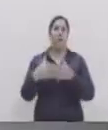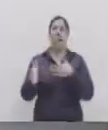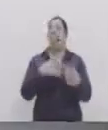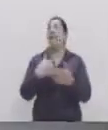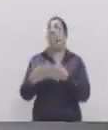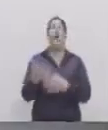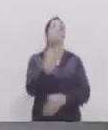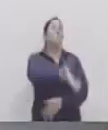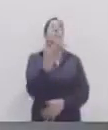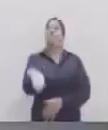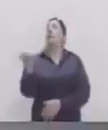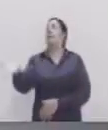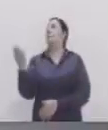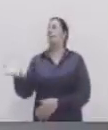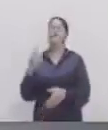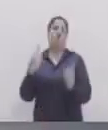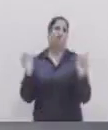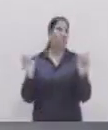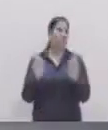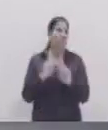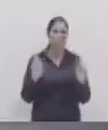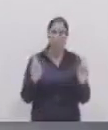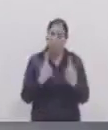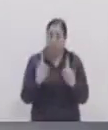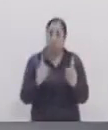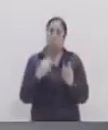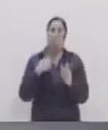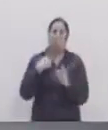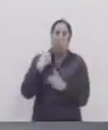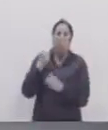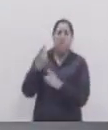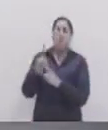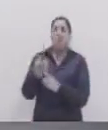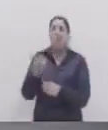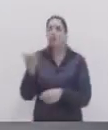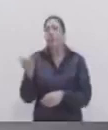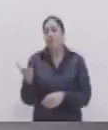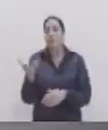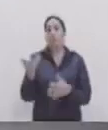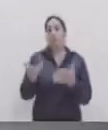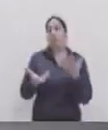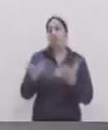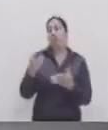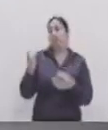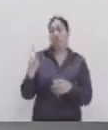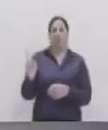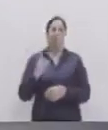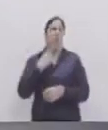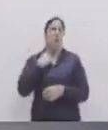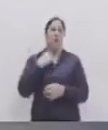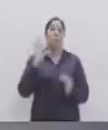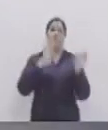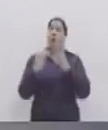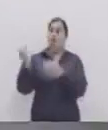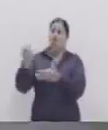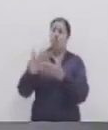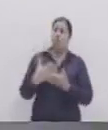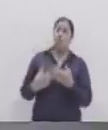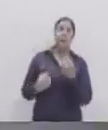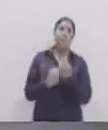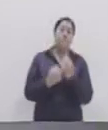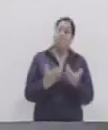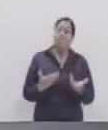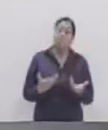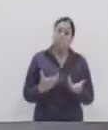con cualquier persona y no sé cómo lo vaya a tomar o si realmente voy a recibir de esa persona el apoyo que necesito.